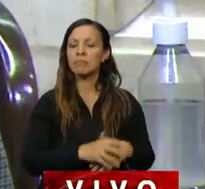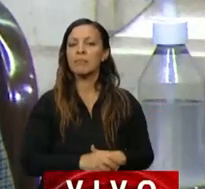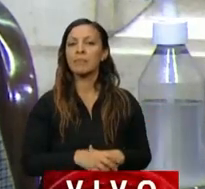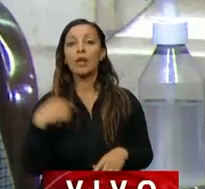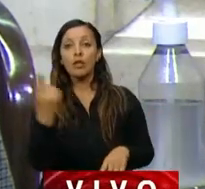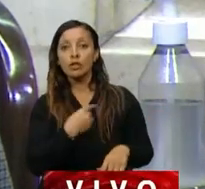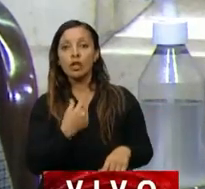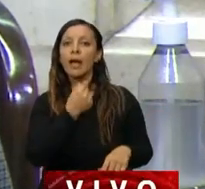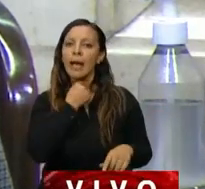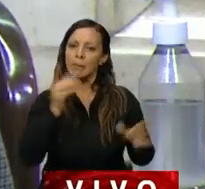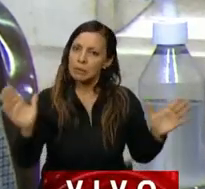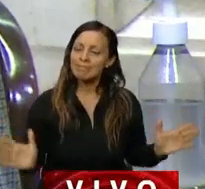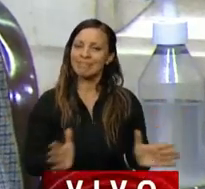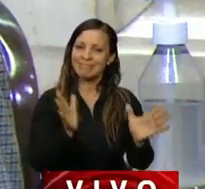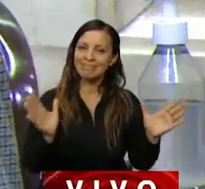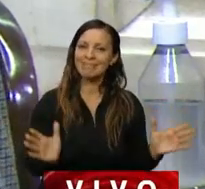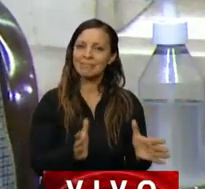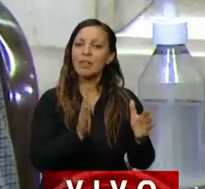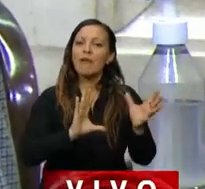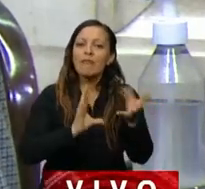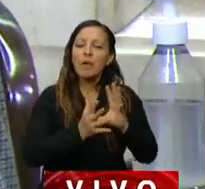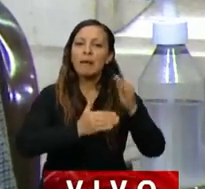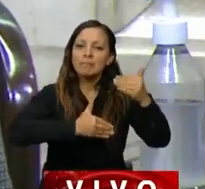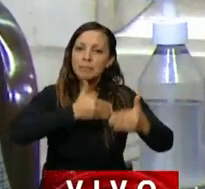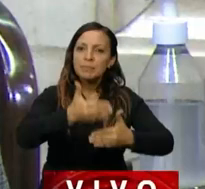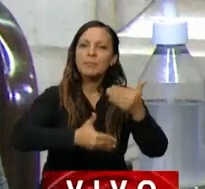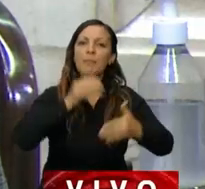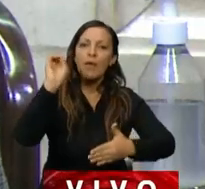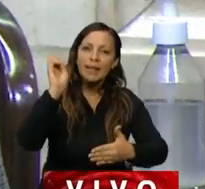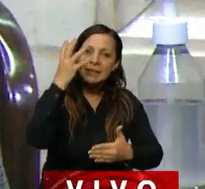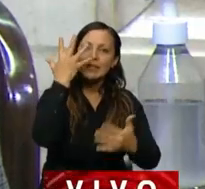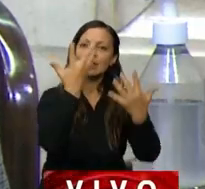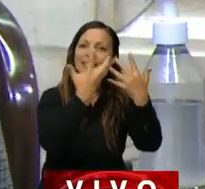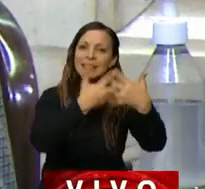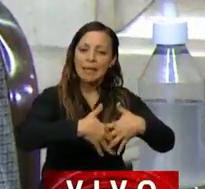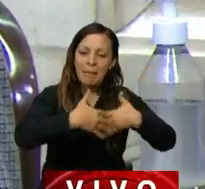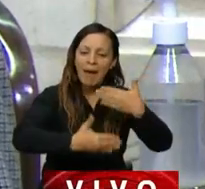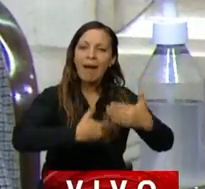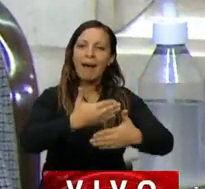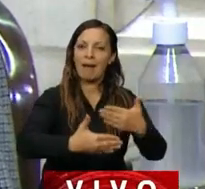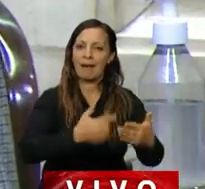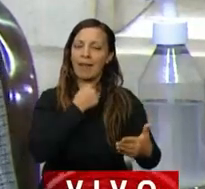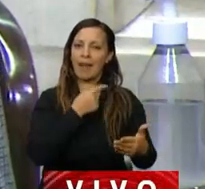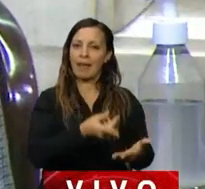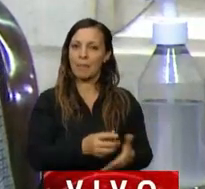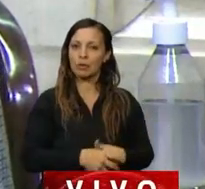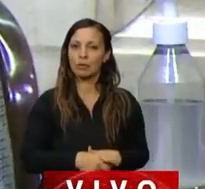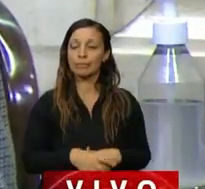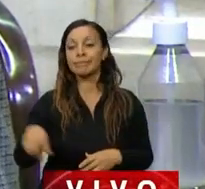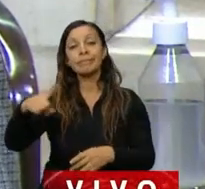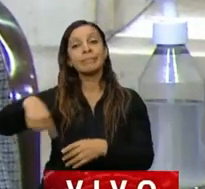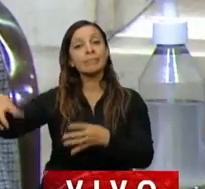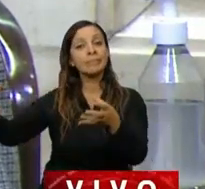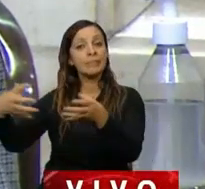Nosotros queremos impulsar un progreso y modernización del sistema. Nuestros